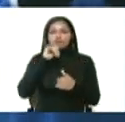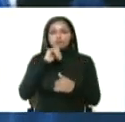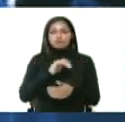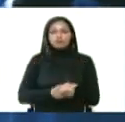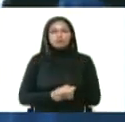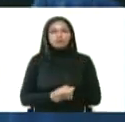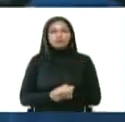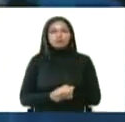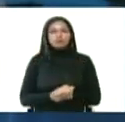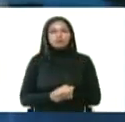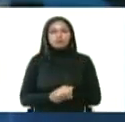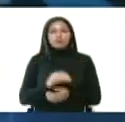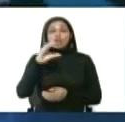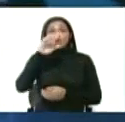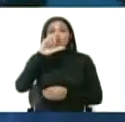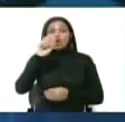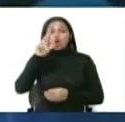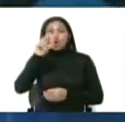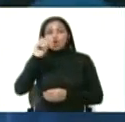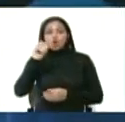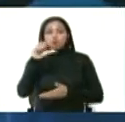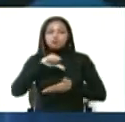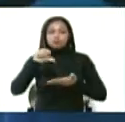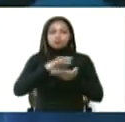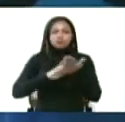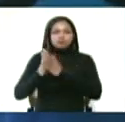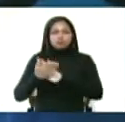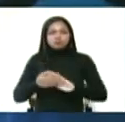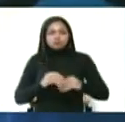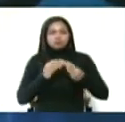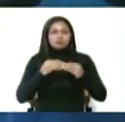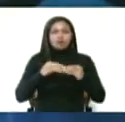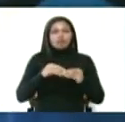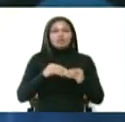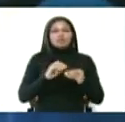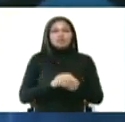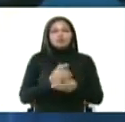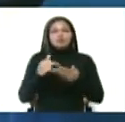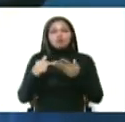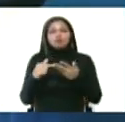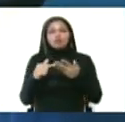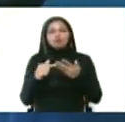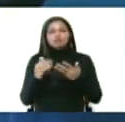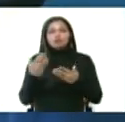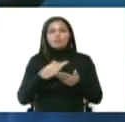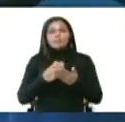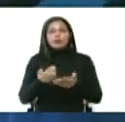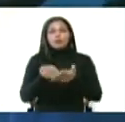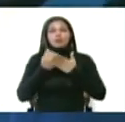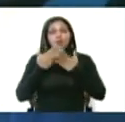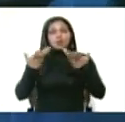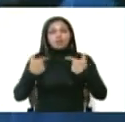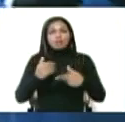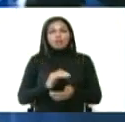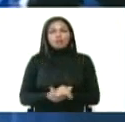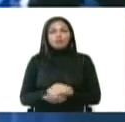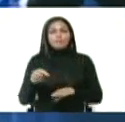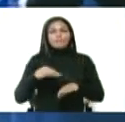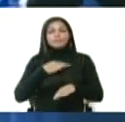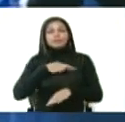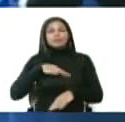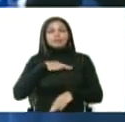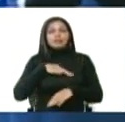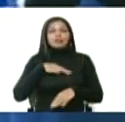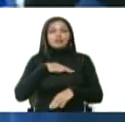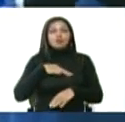buena cantidad de cloro, una muy buena cantidad de alcohol y una muy buena cantidad de antibacterial que usted está enviando desde el Ministerio de Poder Popular